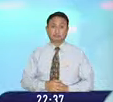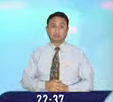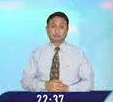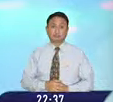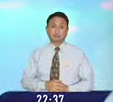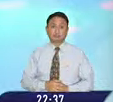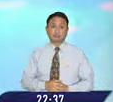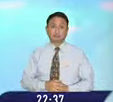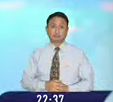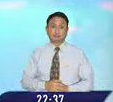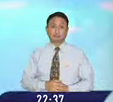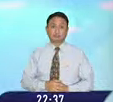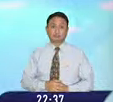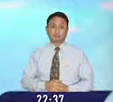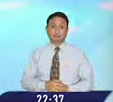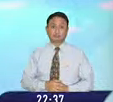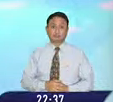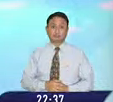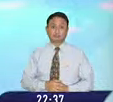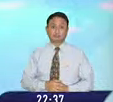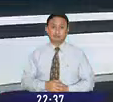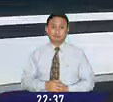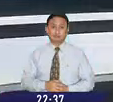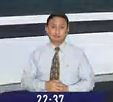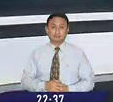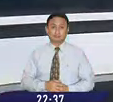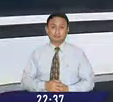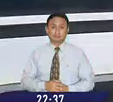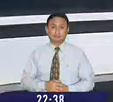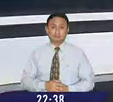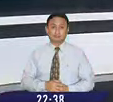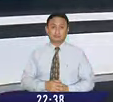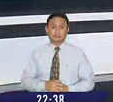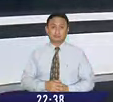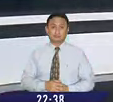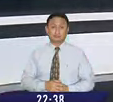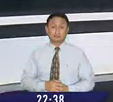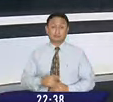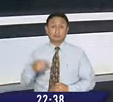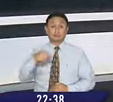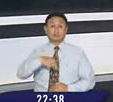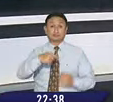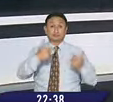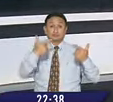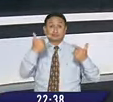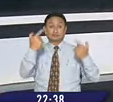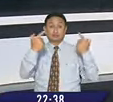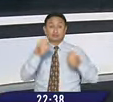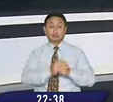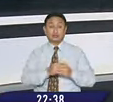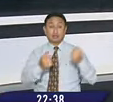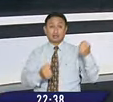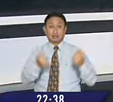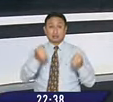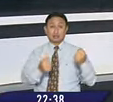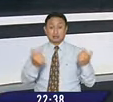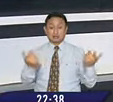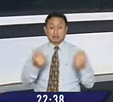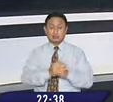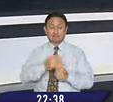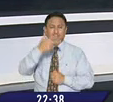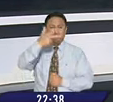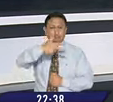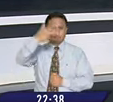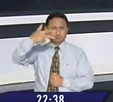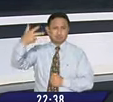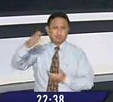En Quito informó Iván Casamen. Asaltos a plena luz del día a bordo de vehículos son captados por cámaras de